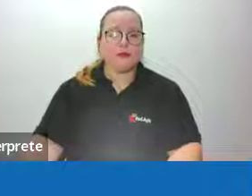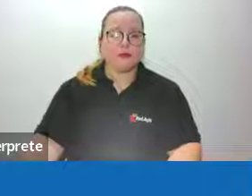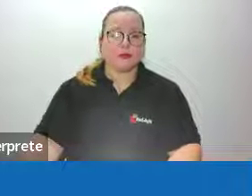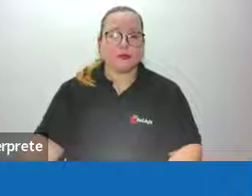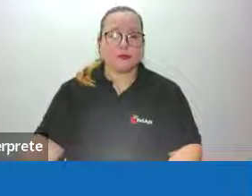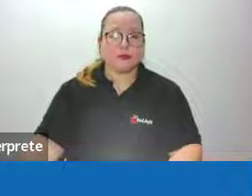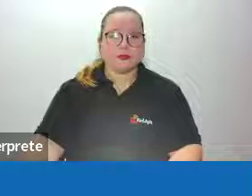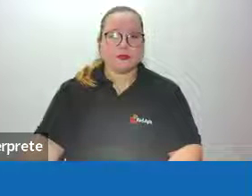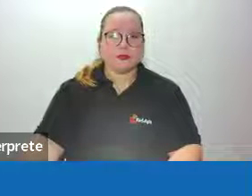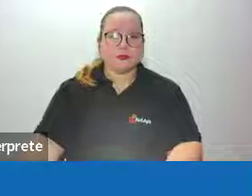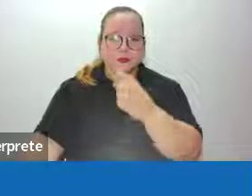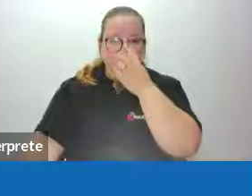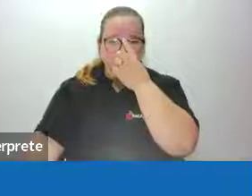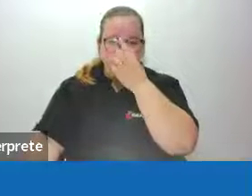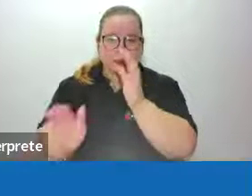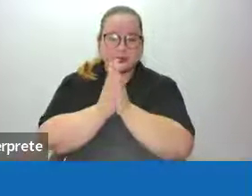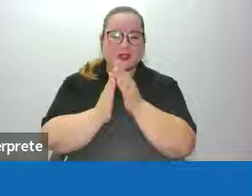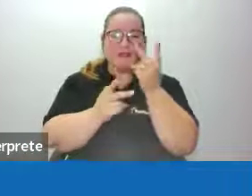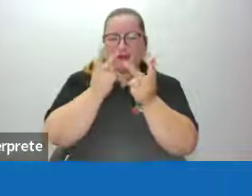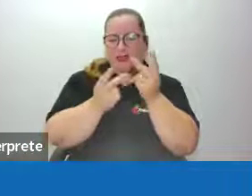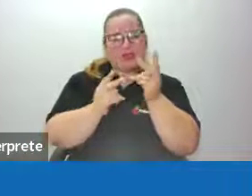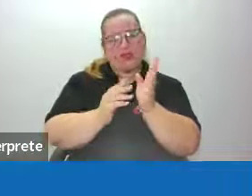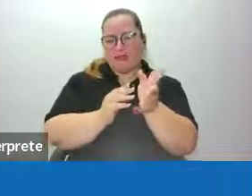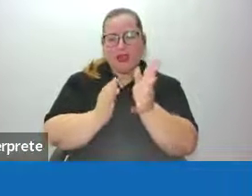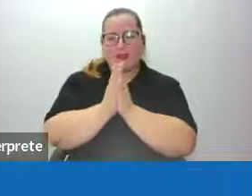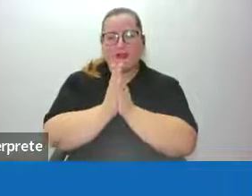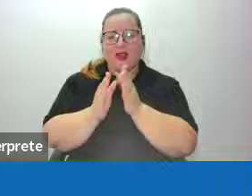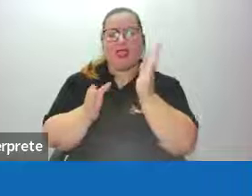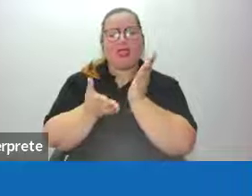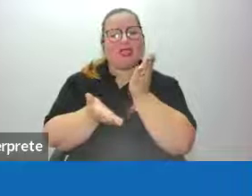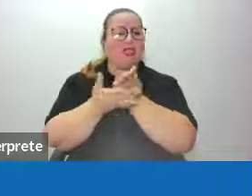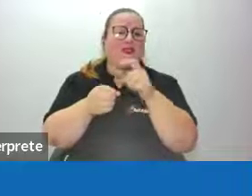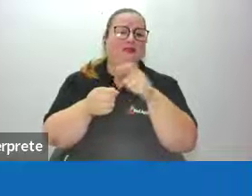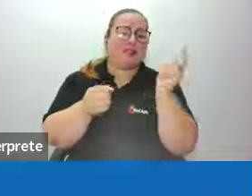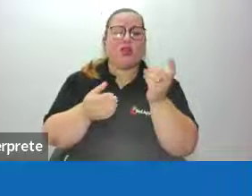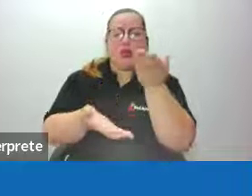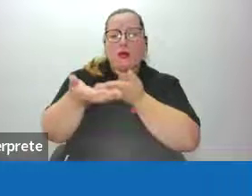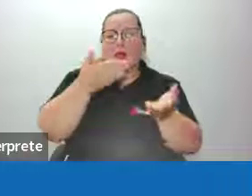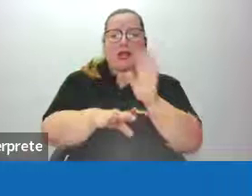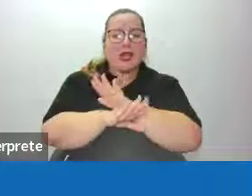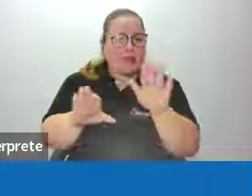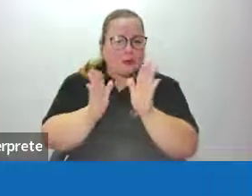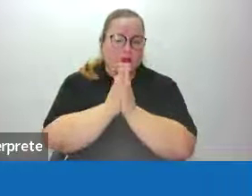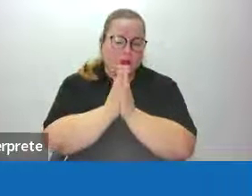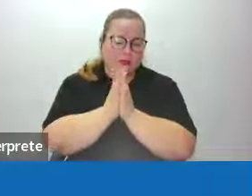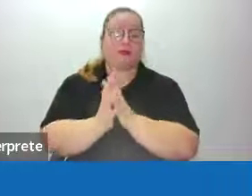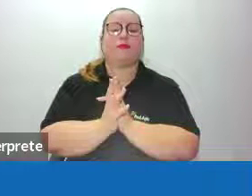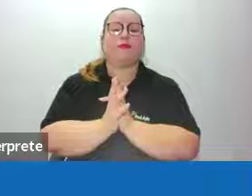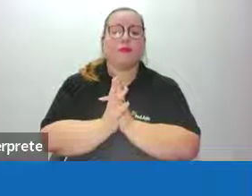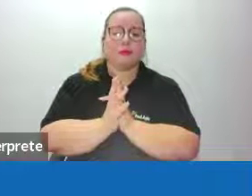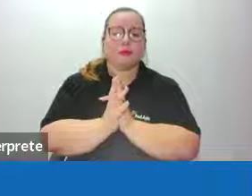¿O no? No, todavía se ve. Tienes que salir, dejar de compartir, perdón.